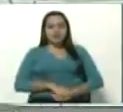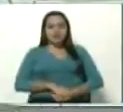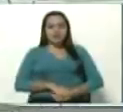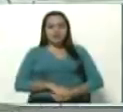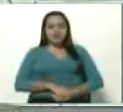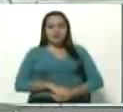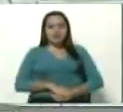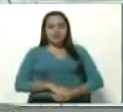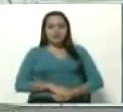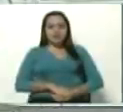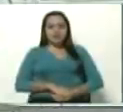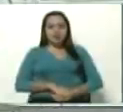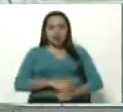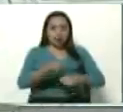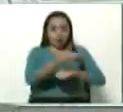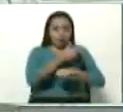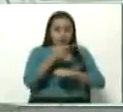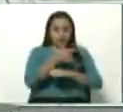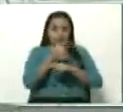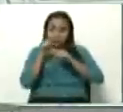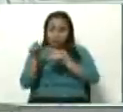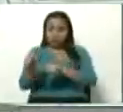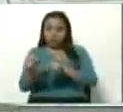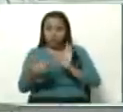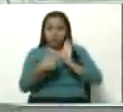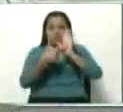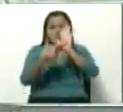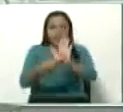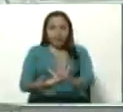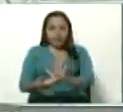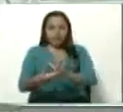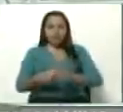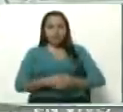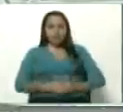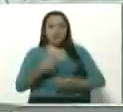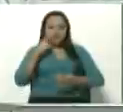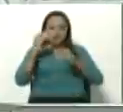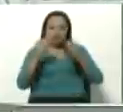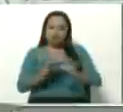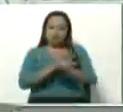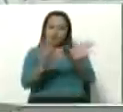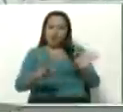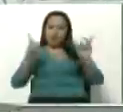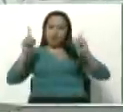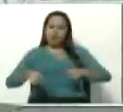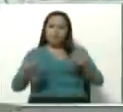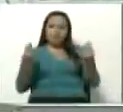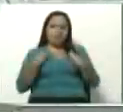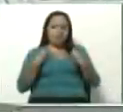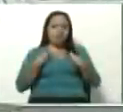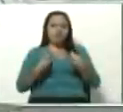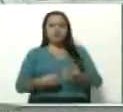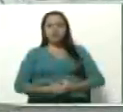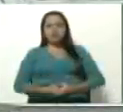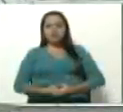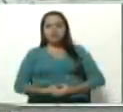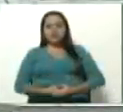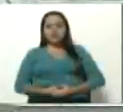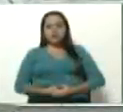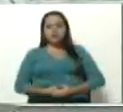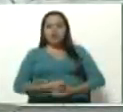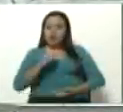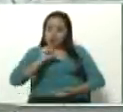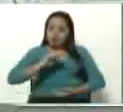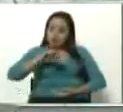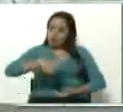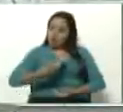El gobernador es una muestra fehaciente, pero también viviente, de que sí se